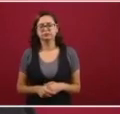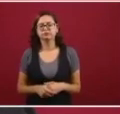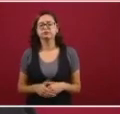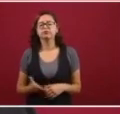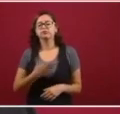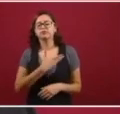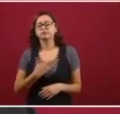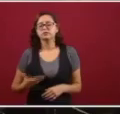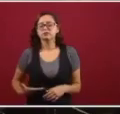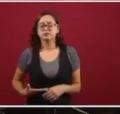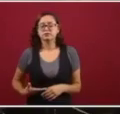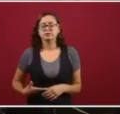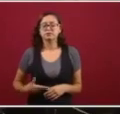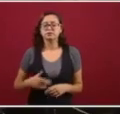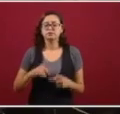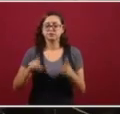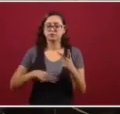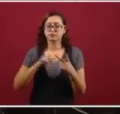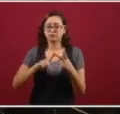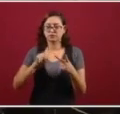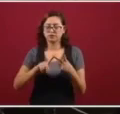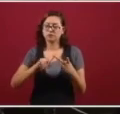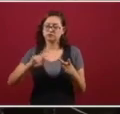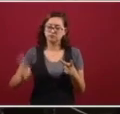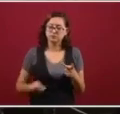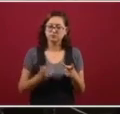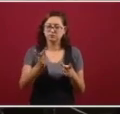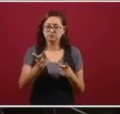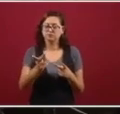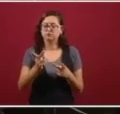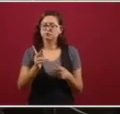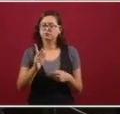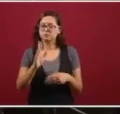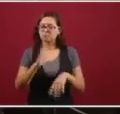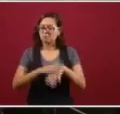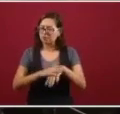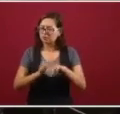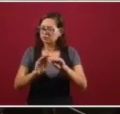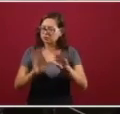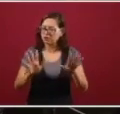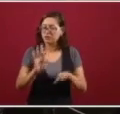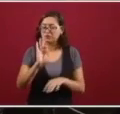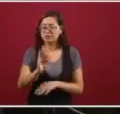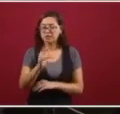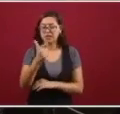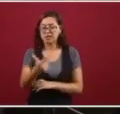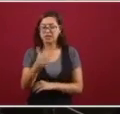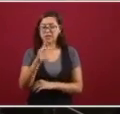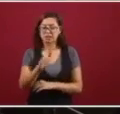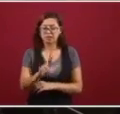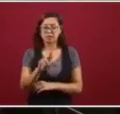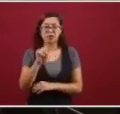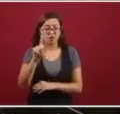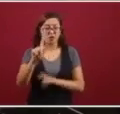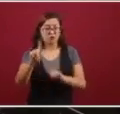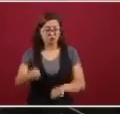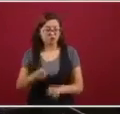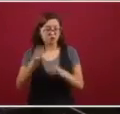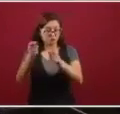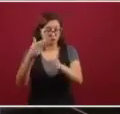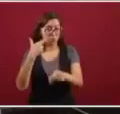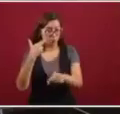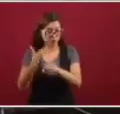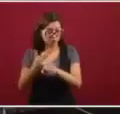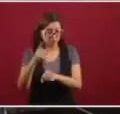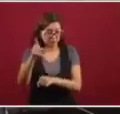Presidente, antes de pasar a la segunda pregunta, si me permite nada más precisar, ¿la Fiscalía General de la República va a traer este